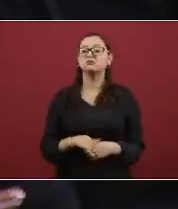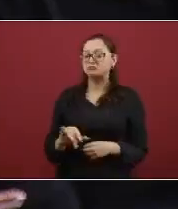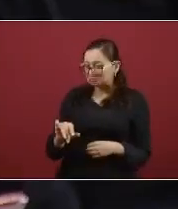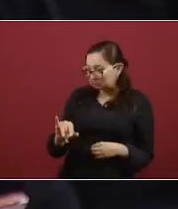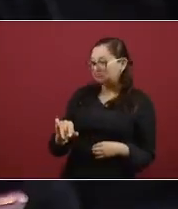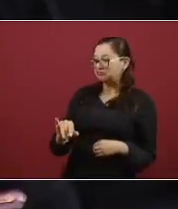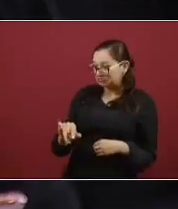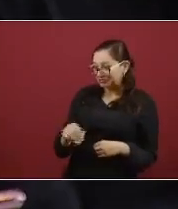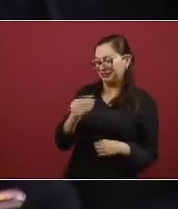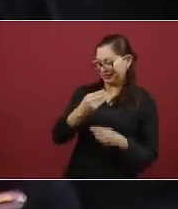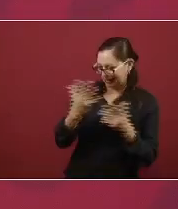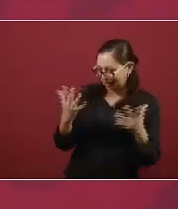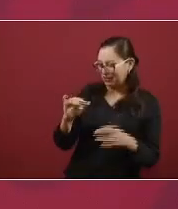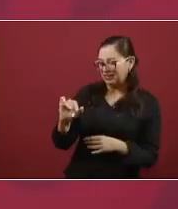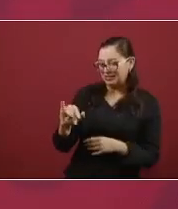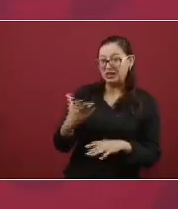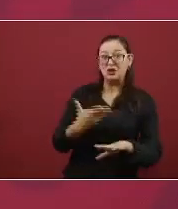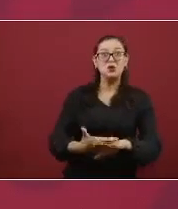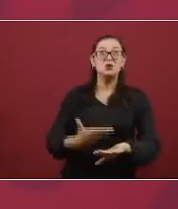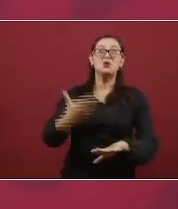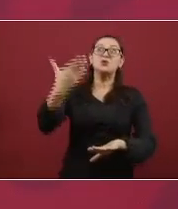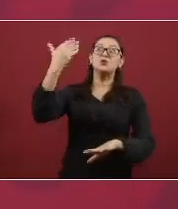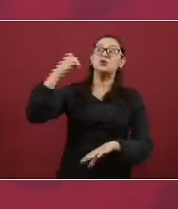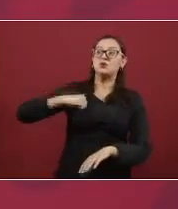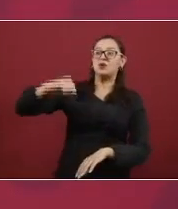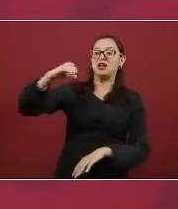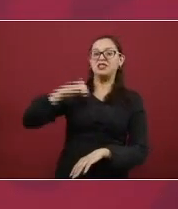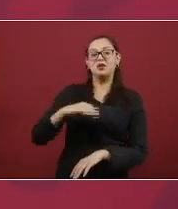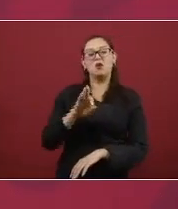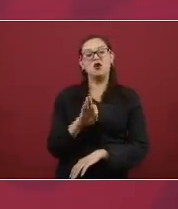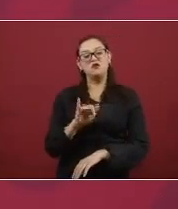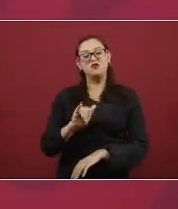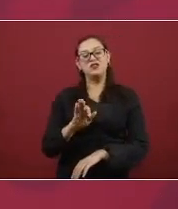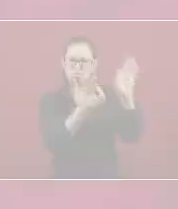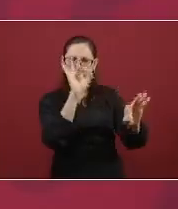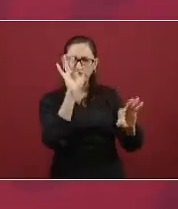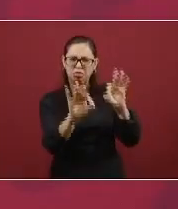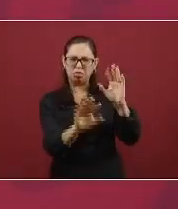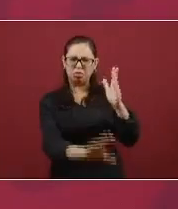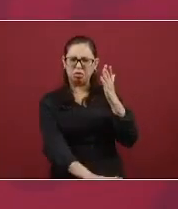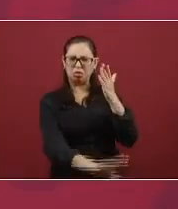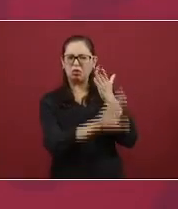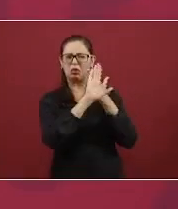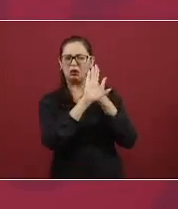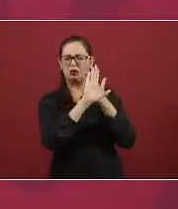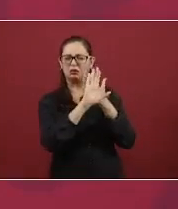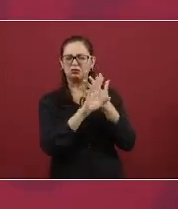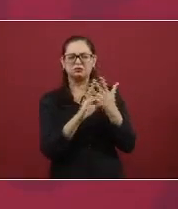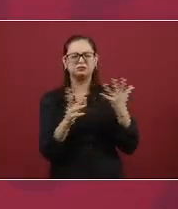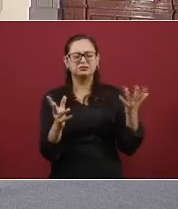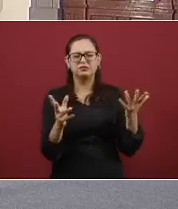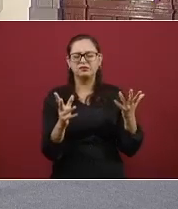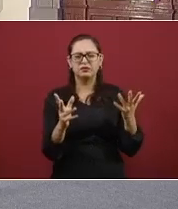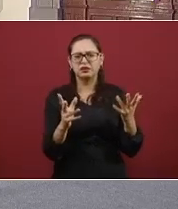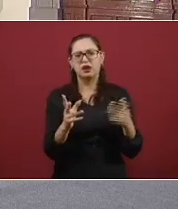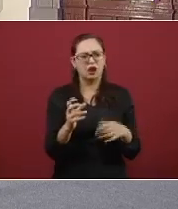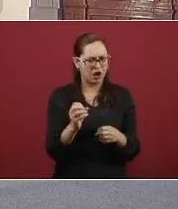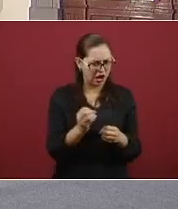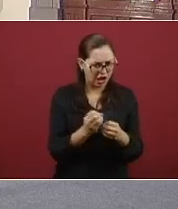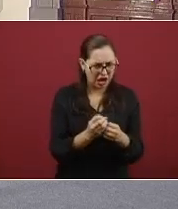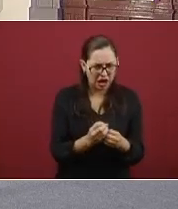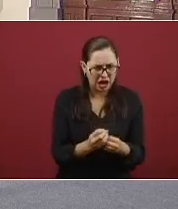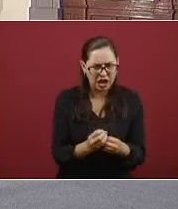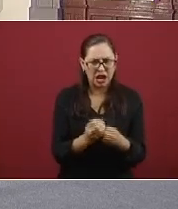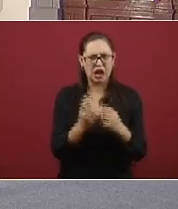en su ignorancia pensaba que amlo había inventado el término siempre existía una